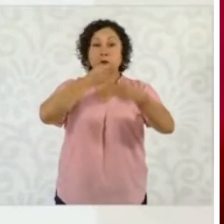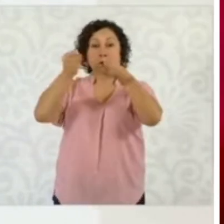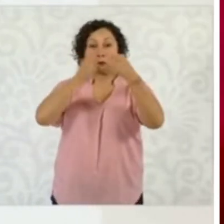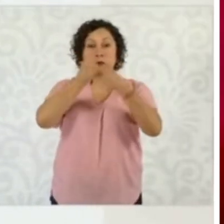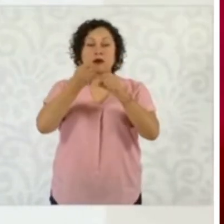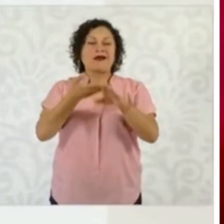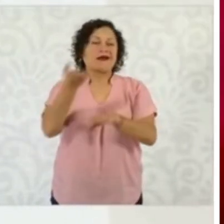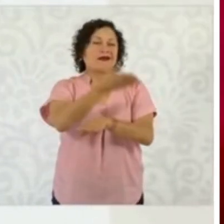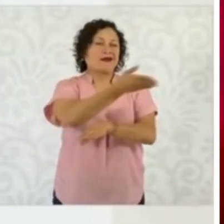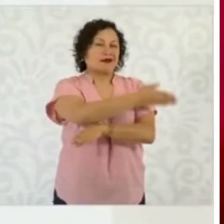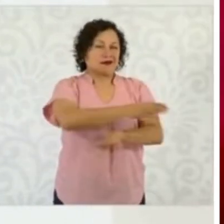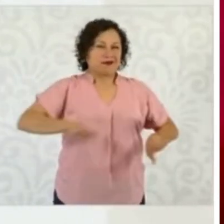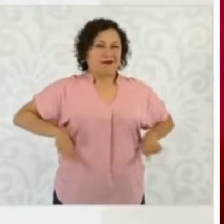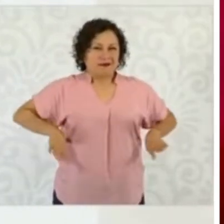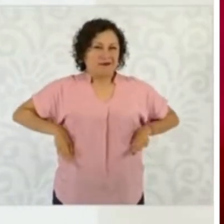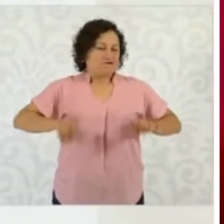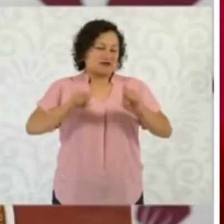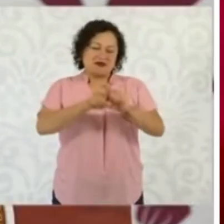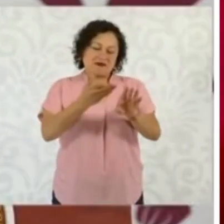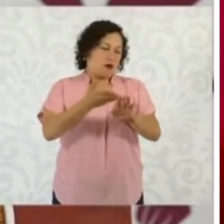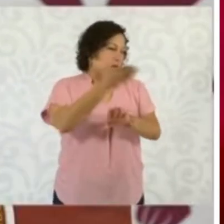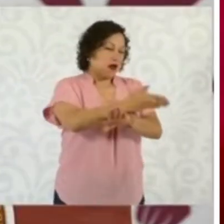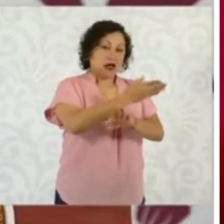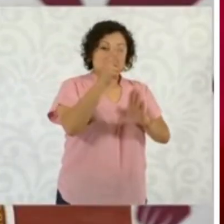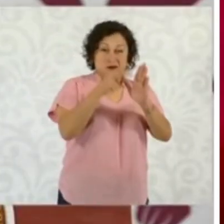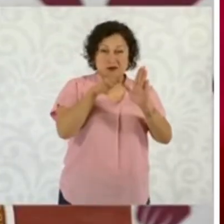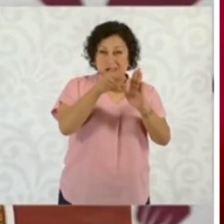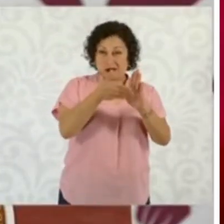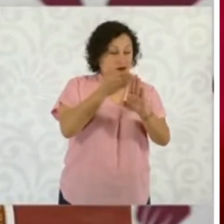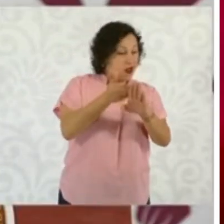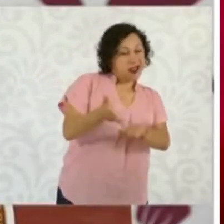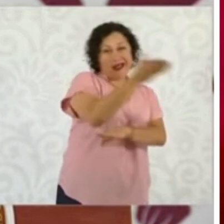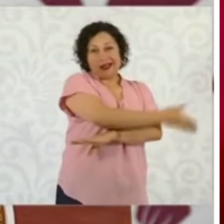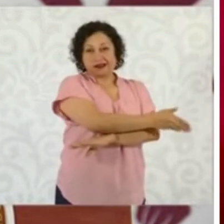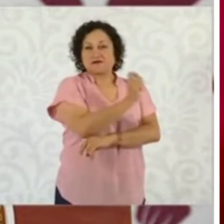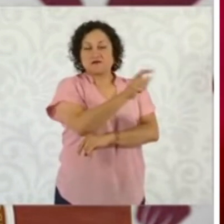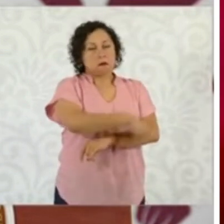vinculados al régimen del pasado previo al 2018.